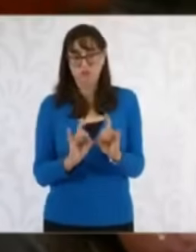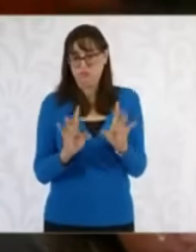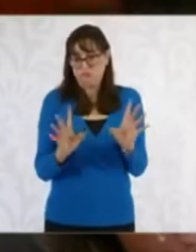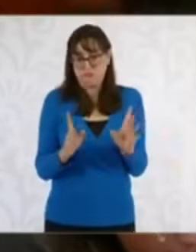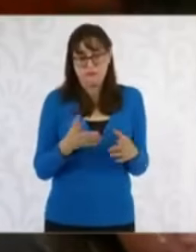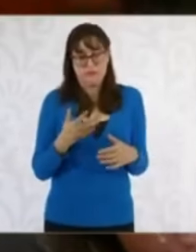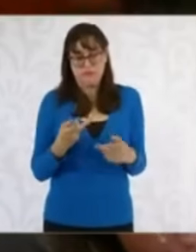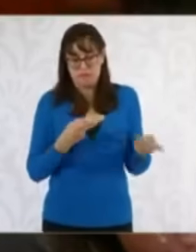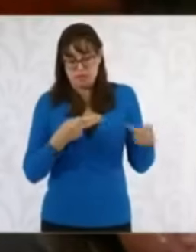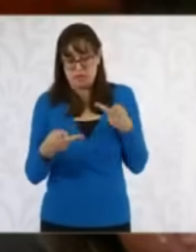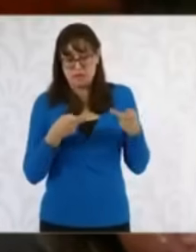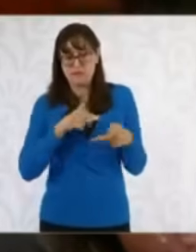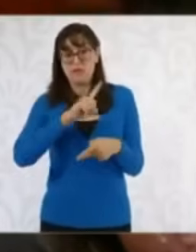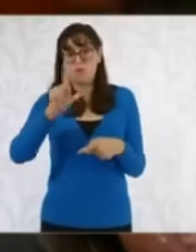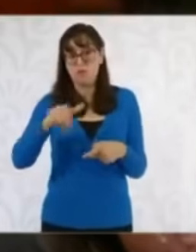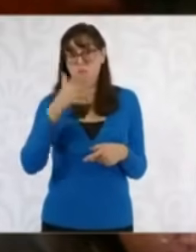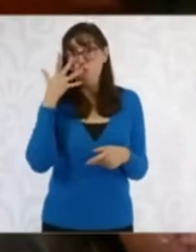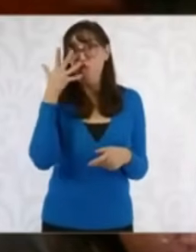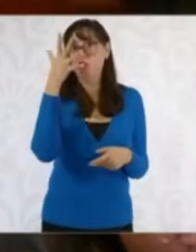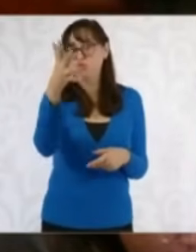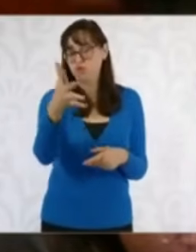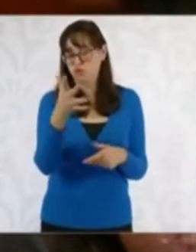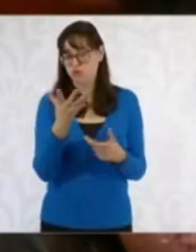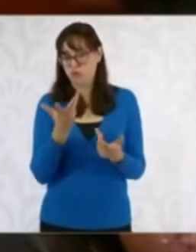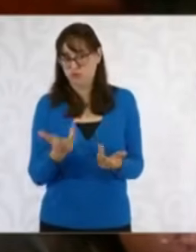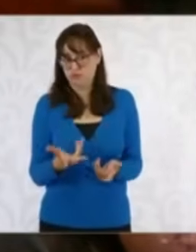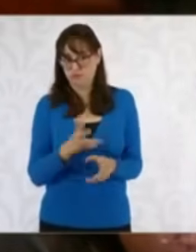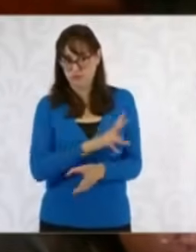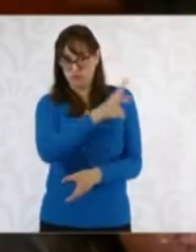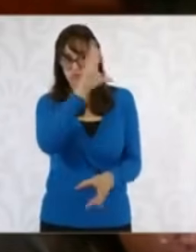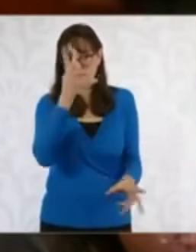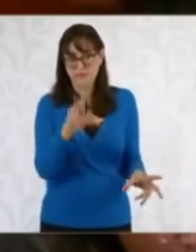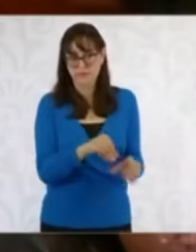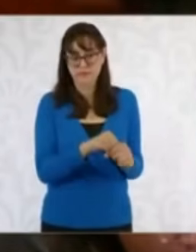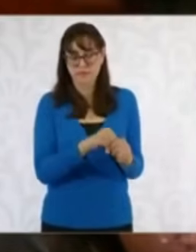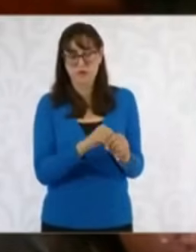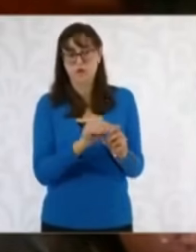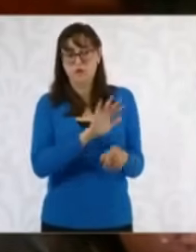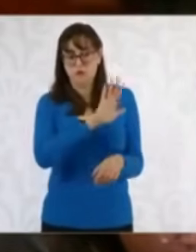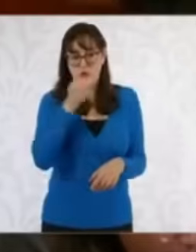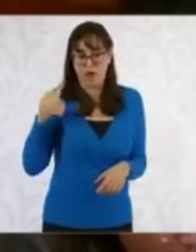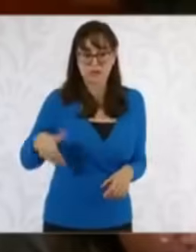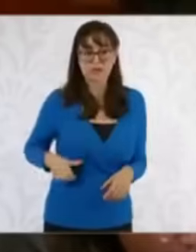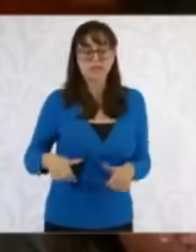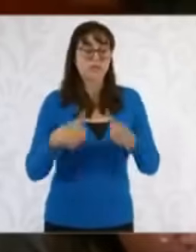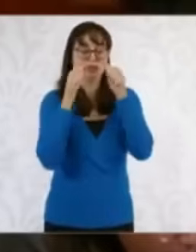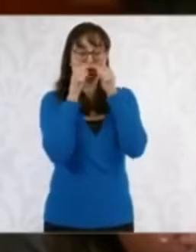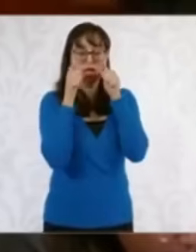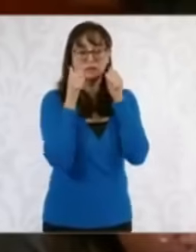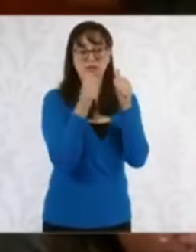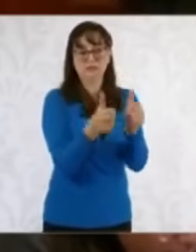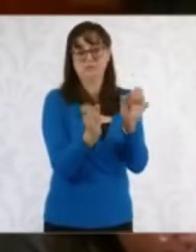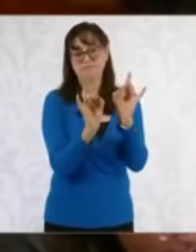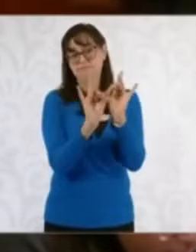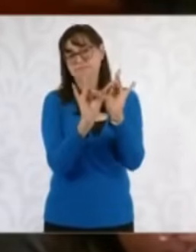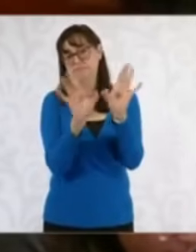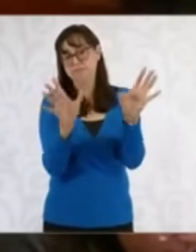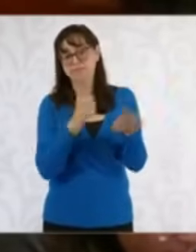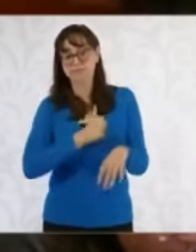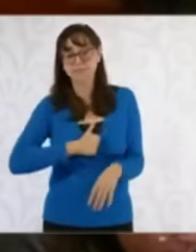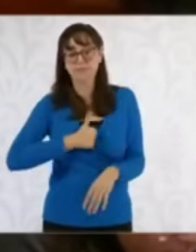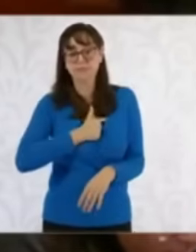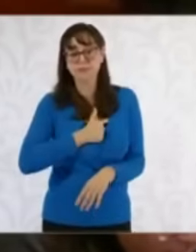plan para asegurar que Pemex tenga una amplia cobertura del seguro contra accidentes cuando lamentablemente lleguen a